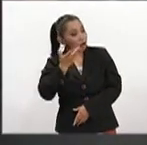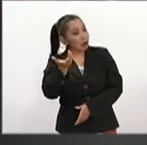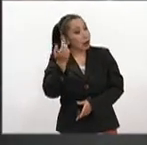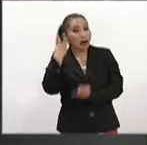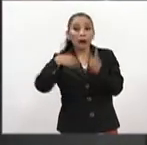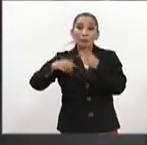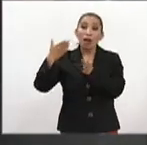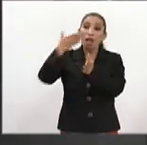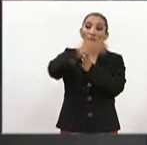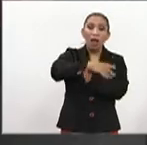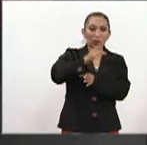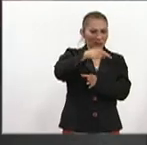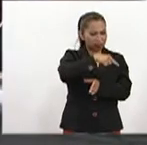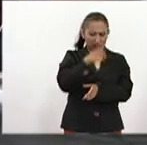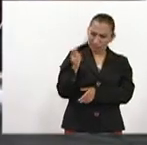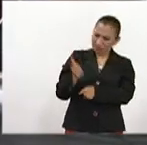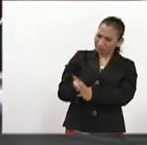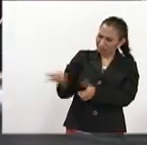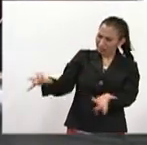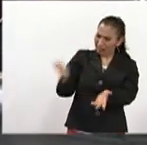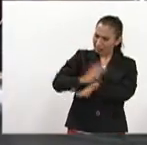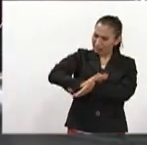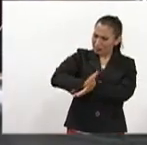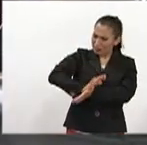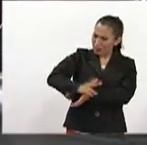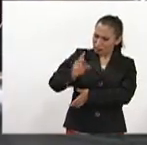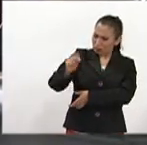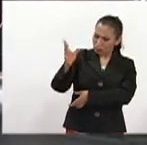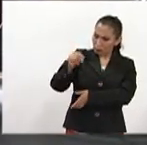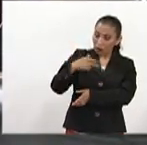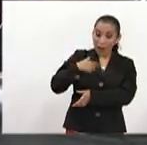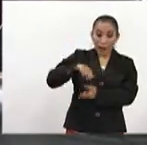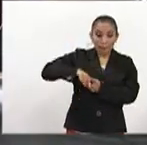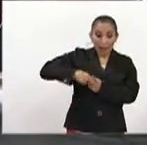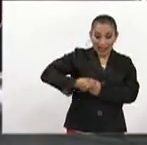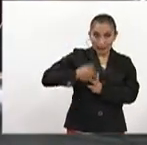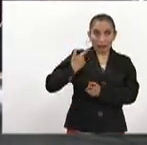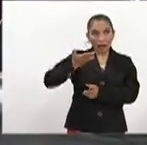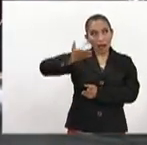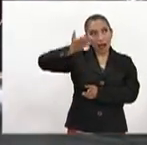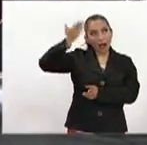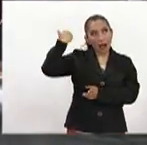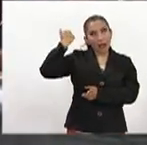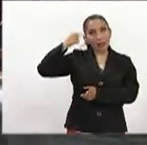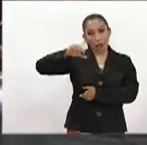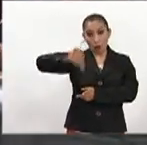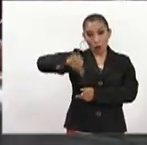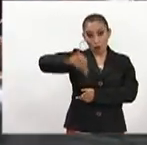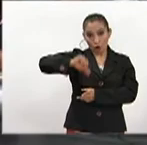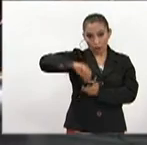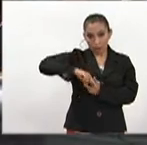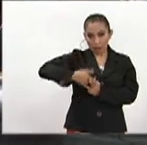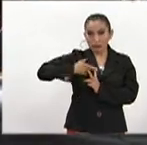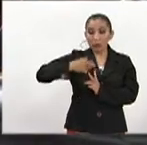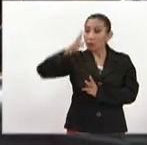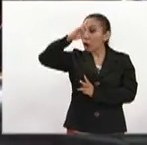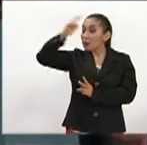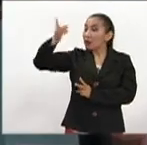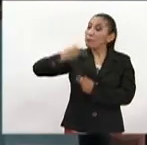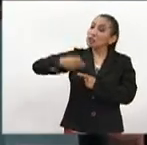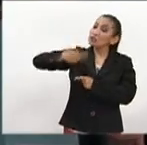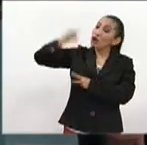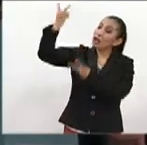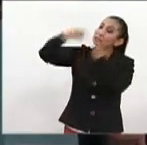Trump, por considerarlo discriminatorio. Su entrada en vigor estaba prevista para hoy e impedía el acceso a